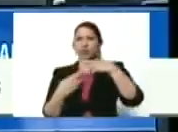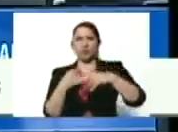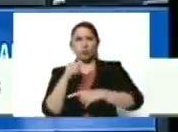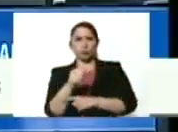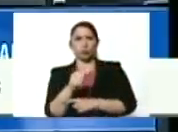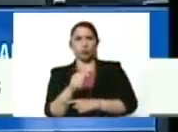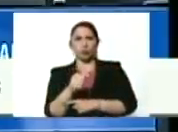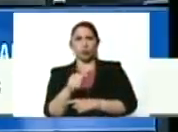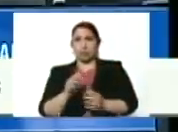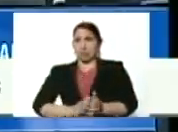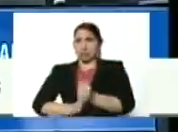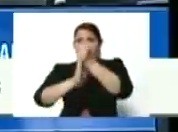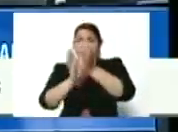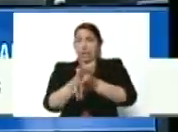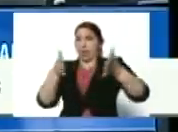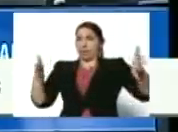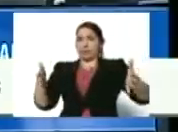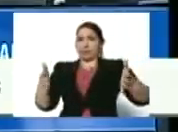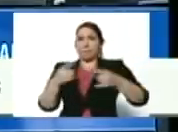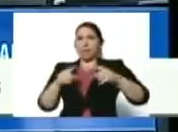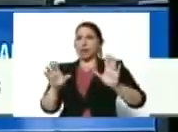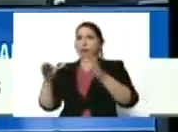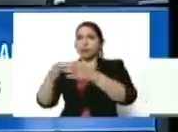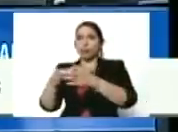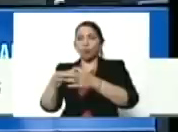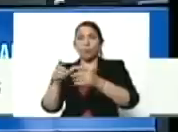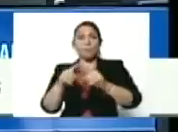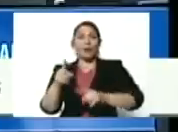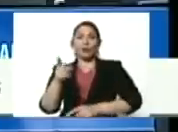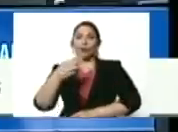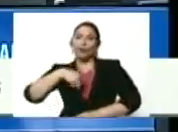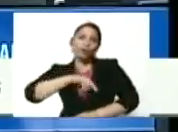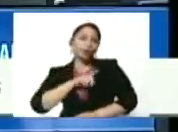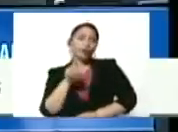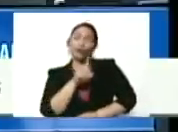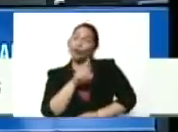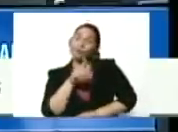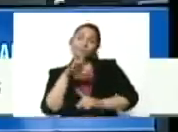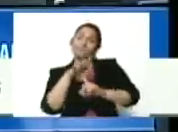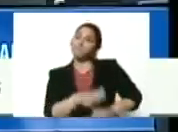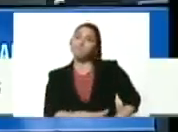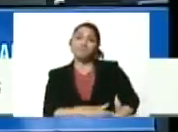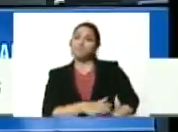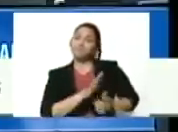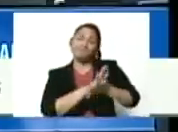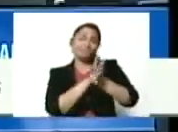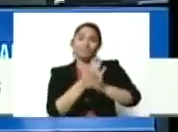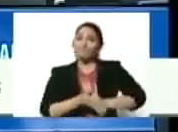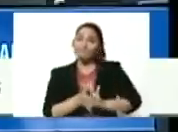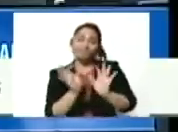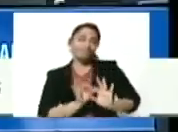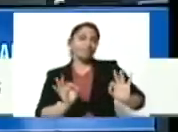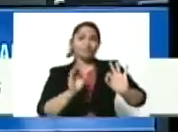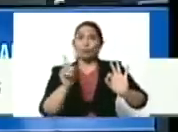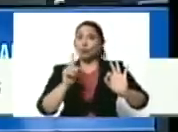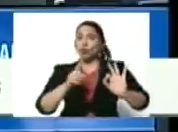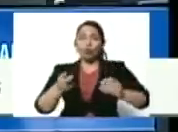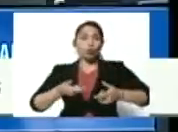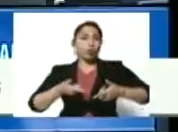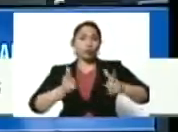héroe para esos sectores. Pero como no nos hemos dejado derrocar, ni destruir, ni vamos a